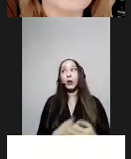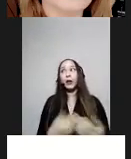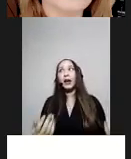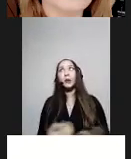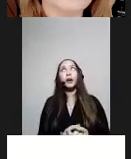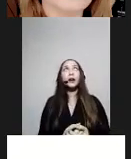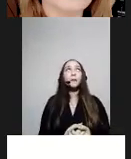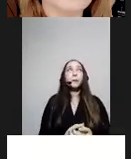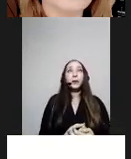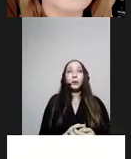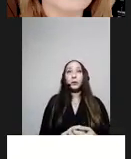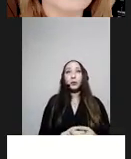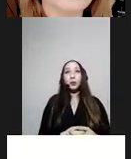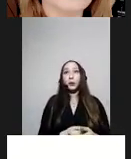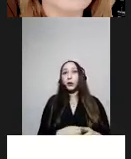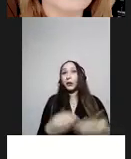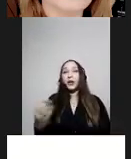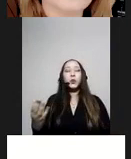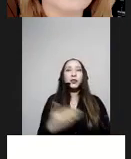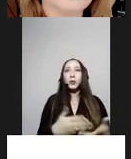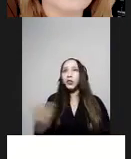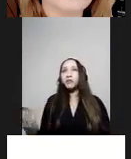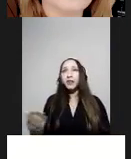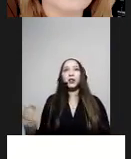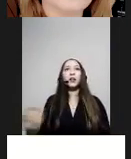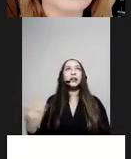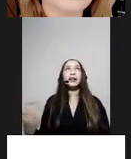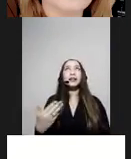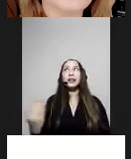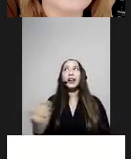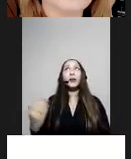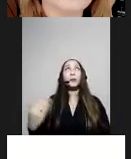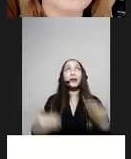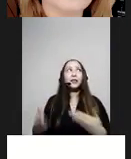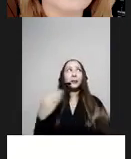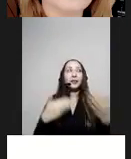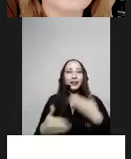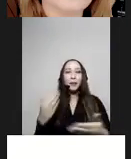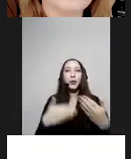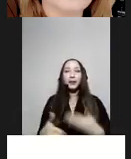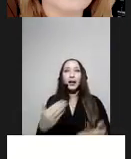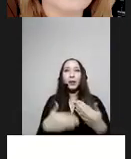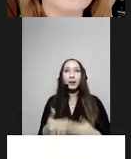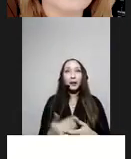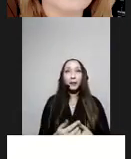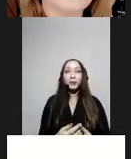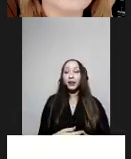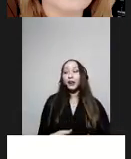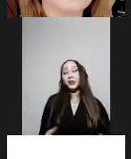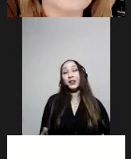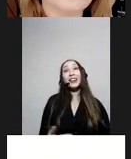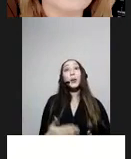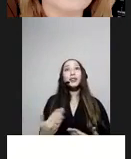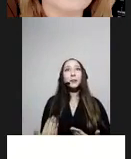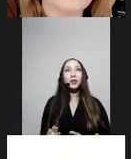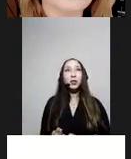o rabia o tal vez es una situación que no nos genera nada, pero pensamos y pensamos y pensamos.